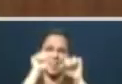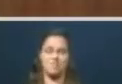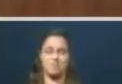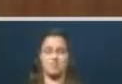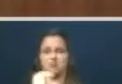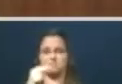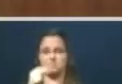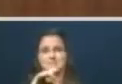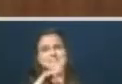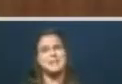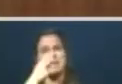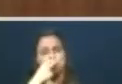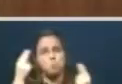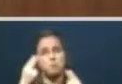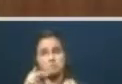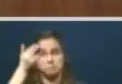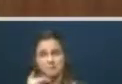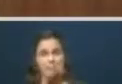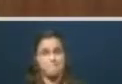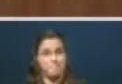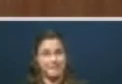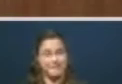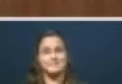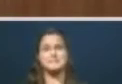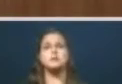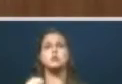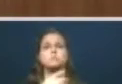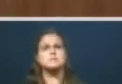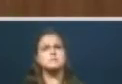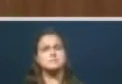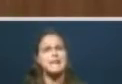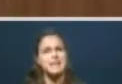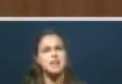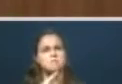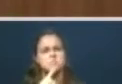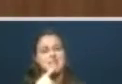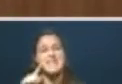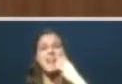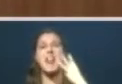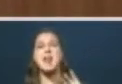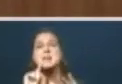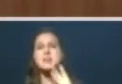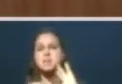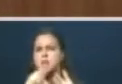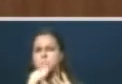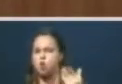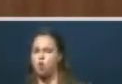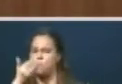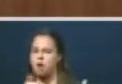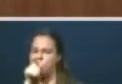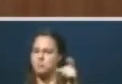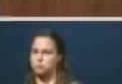y el barómetro del ministerio de sanidad nos sitúa como tercera comunidad pluriprovincial cuyo sistema es mejor valorado por los ciudadanos